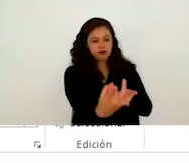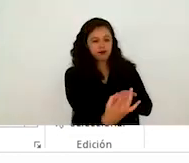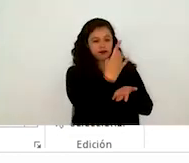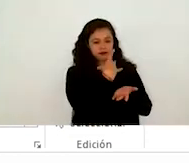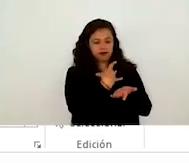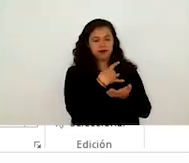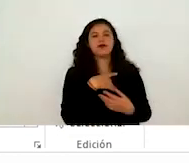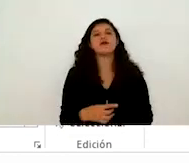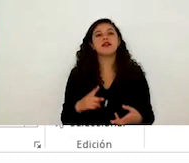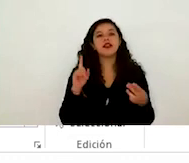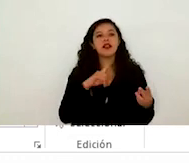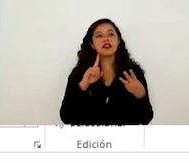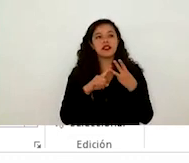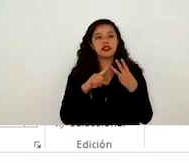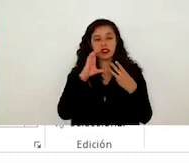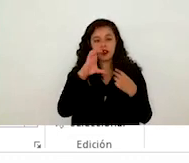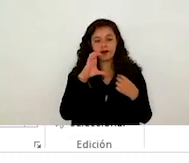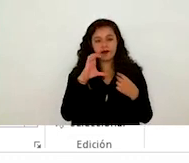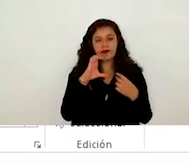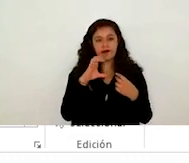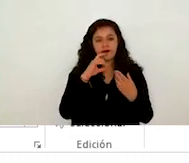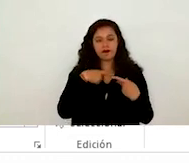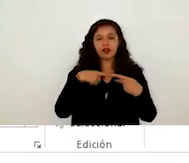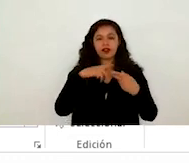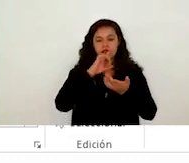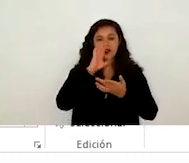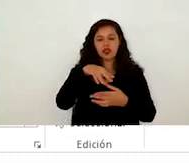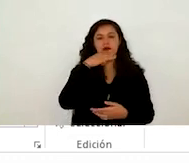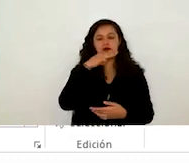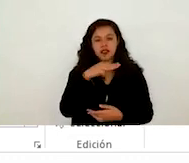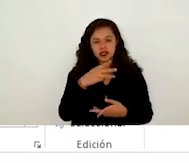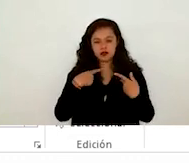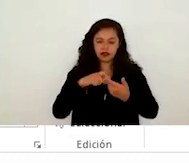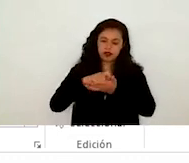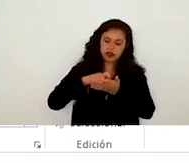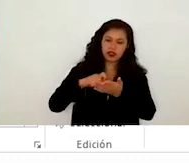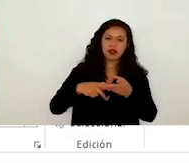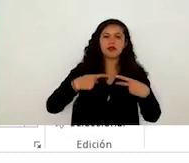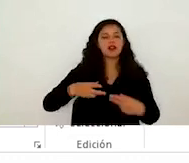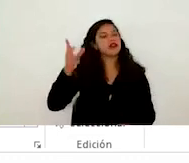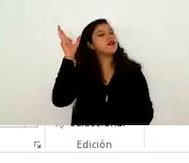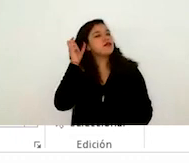sí emisor mensaje redactor y escucha